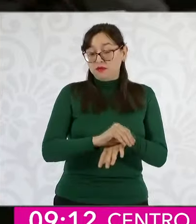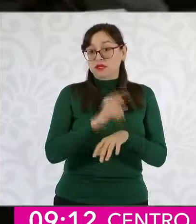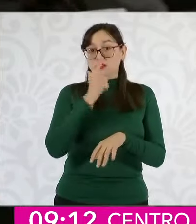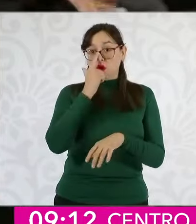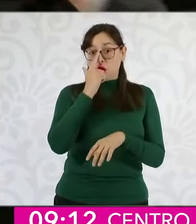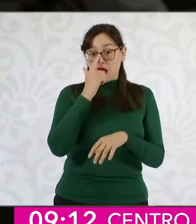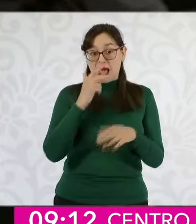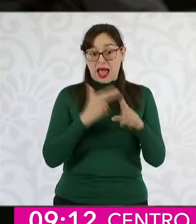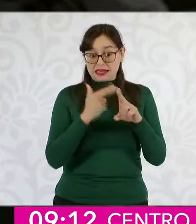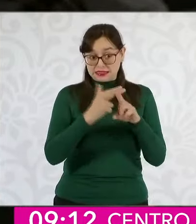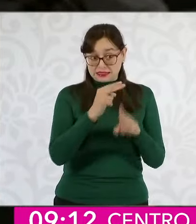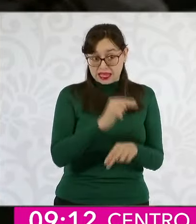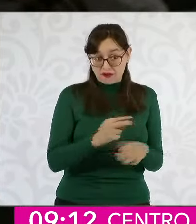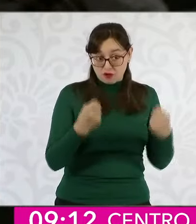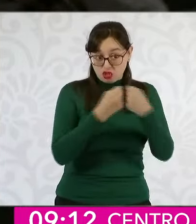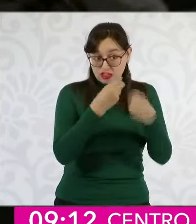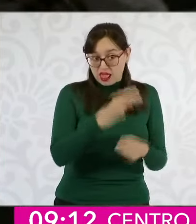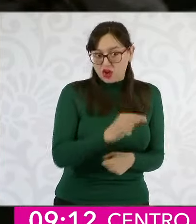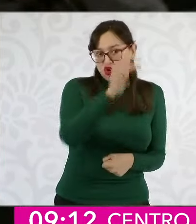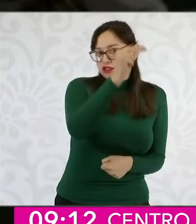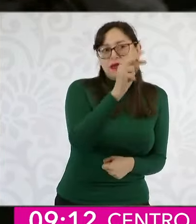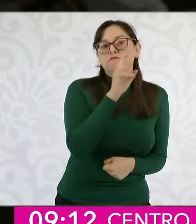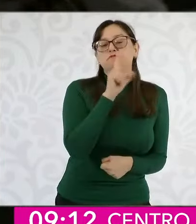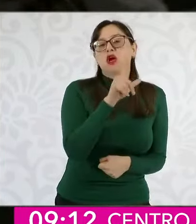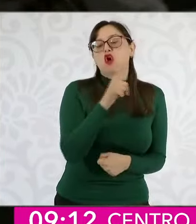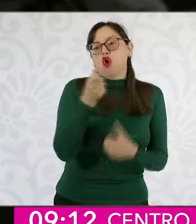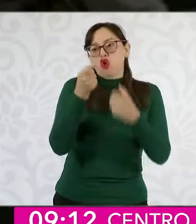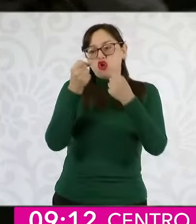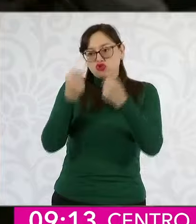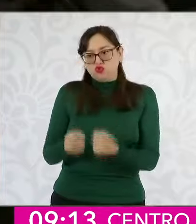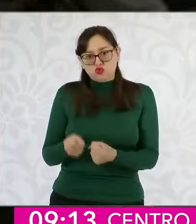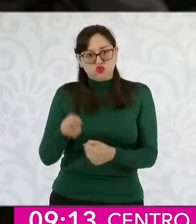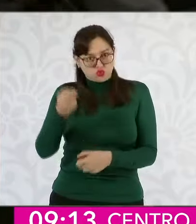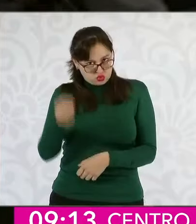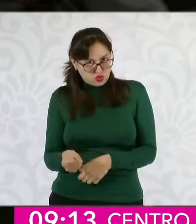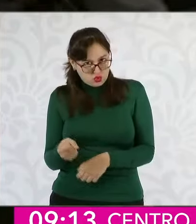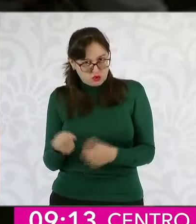norte. Entonces, hay un programa en migración.